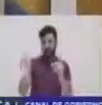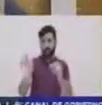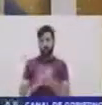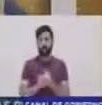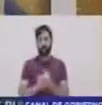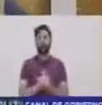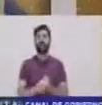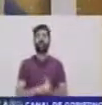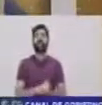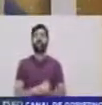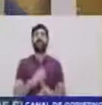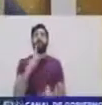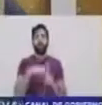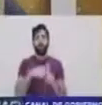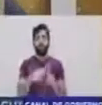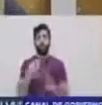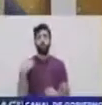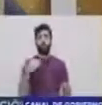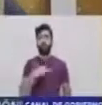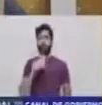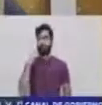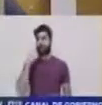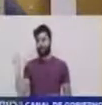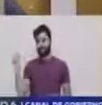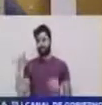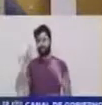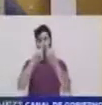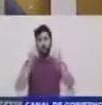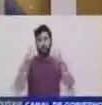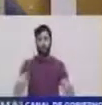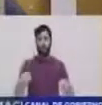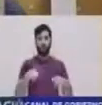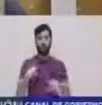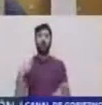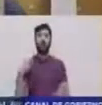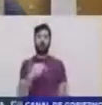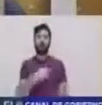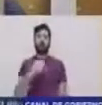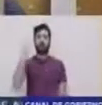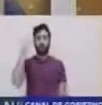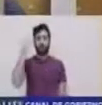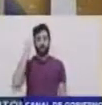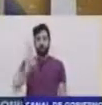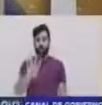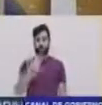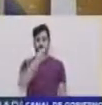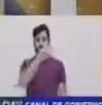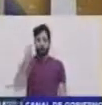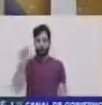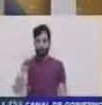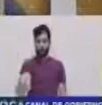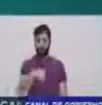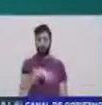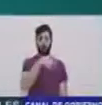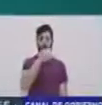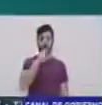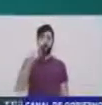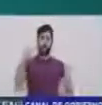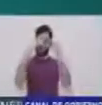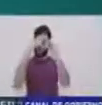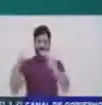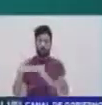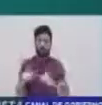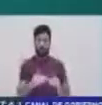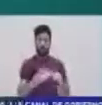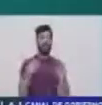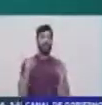Cuando nosotros tenemos un cuadrado, sabemos nosotros que un cuadrado tiene sus cuatro lados congruentes, es decir, que miden